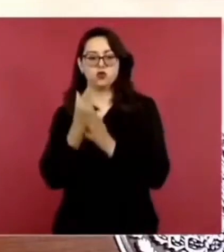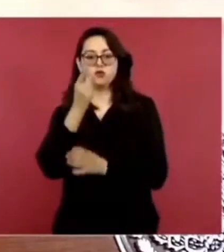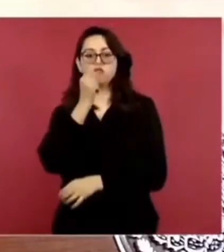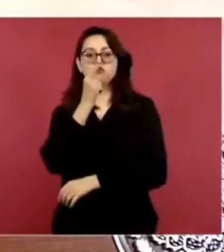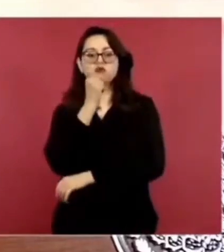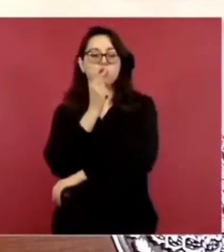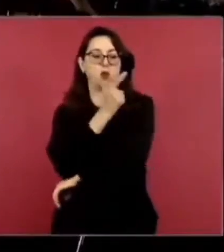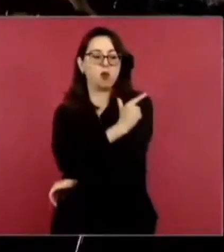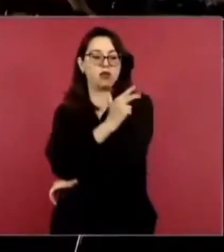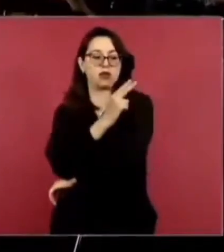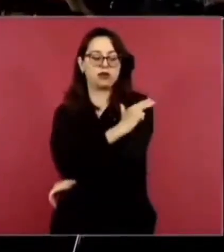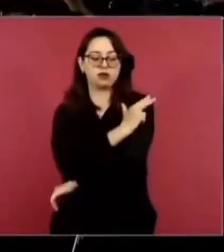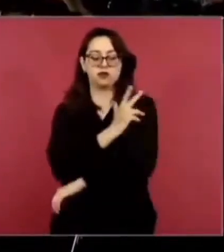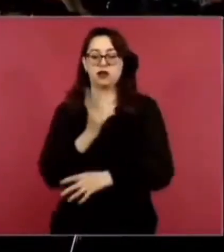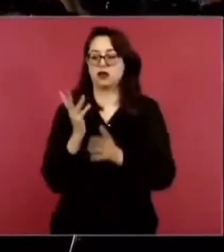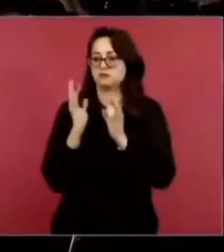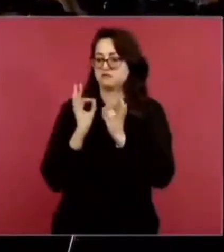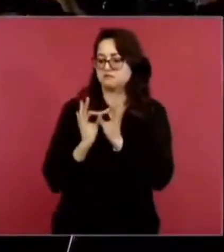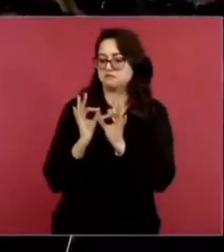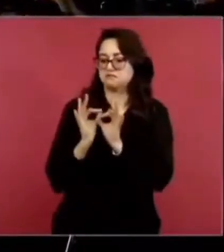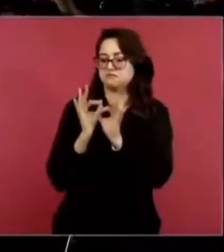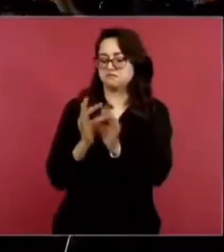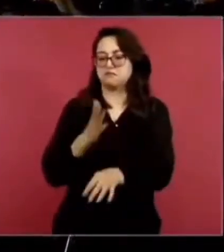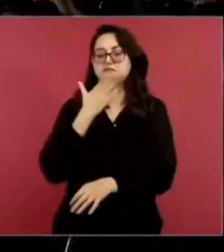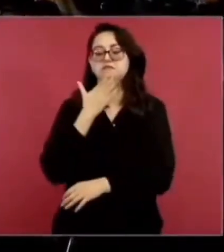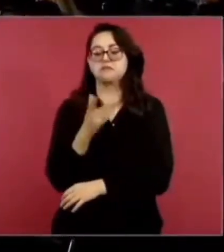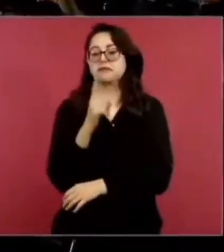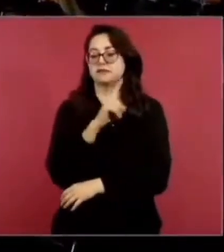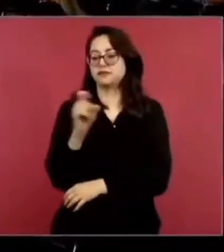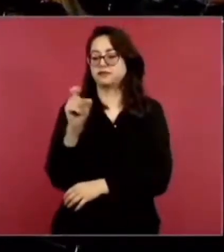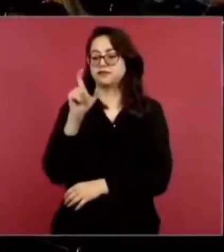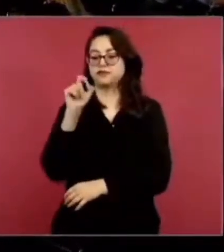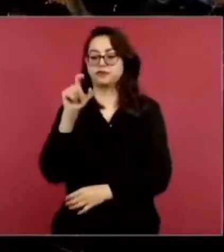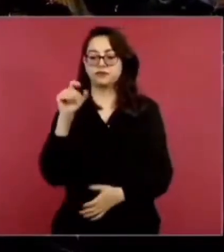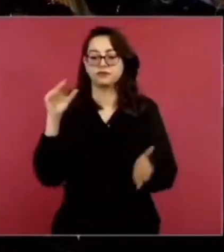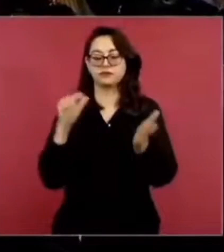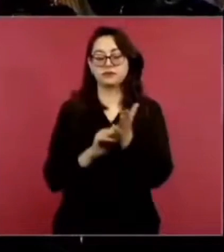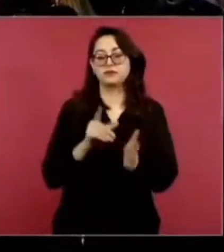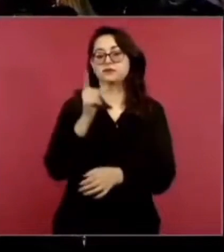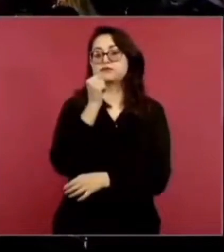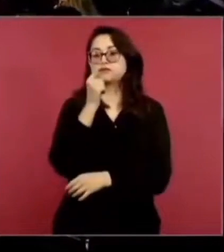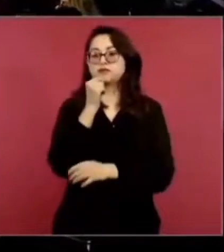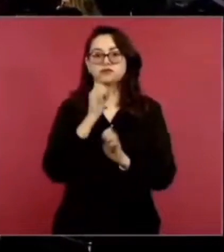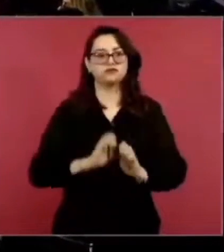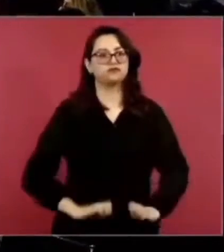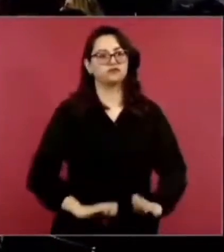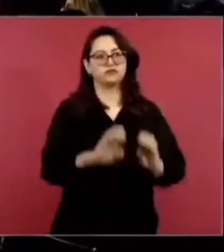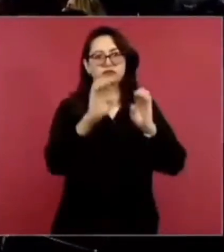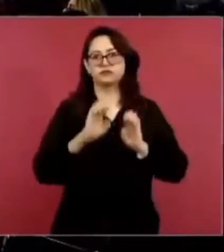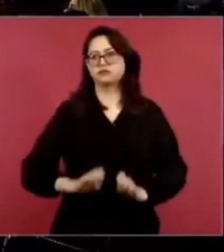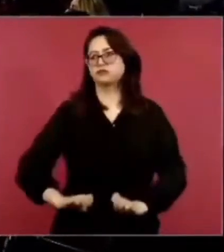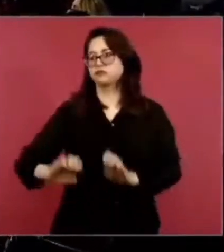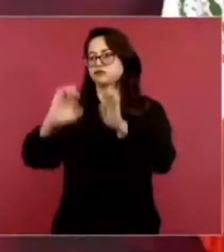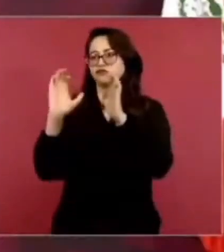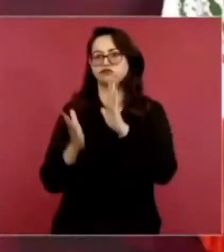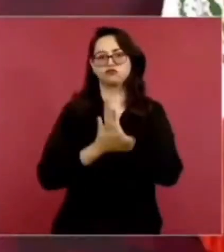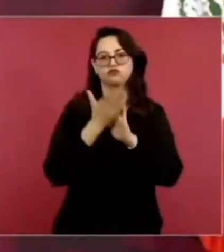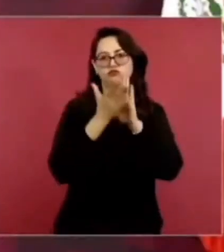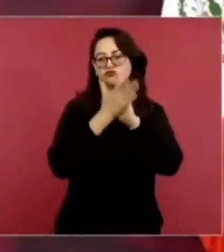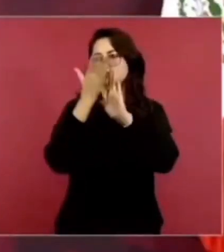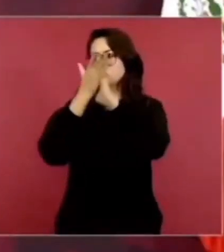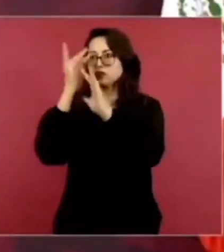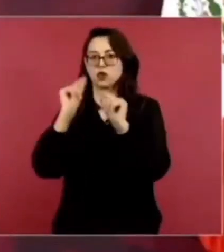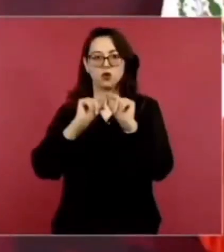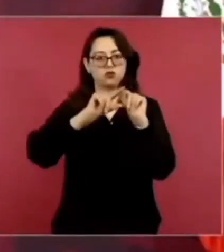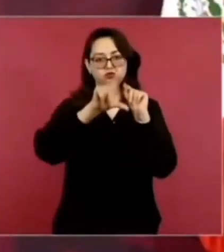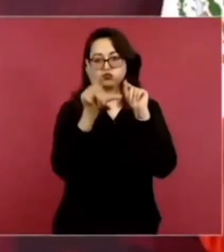120,000 elementos, se han construido más de 400 cuarteles, está en todo el país. Ayer